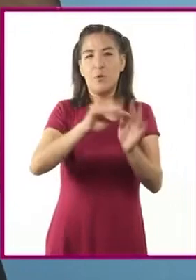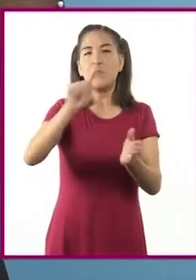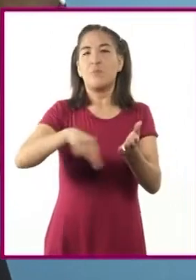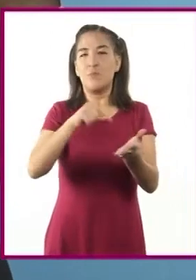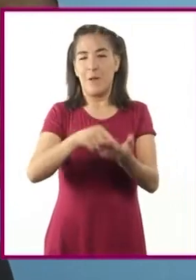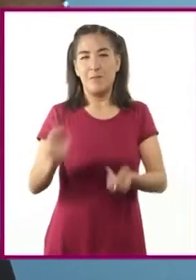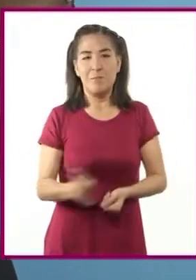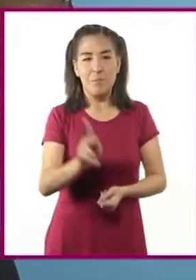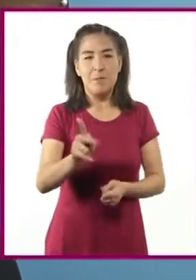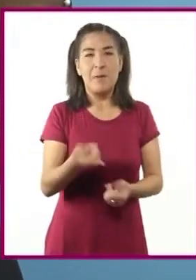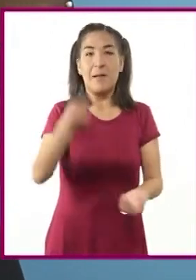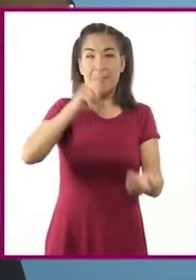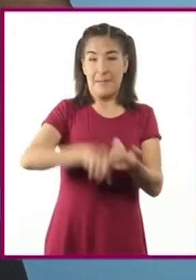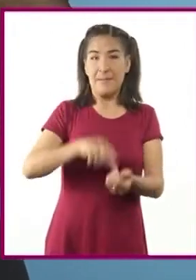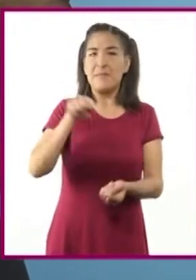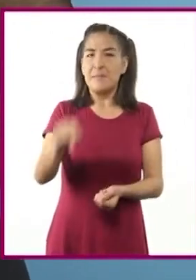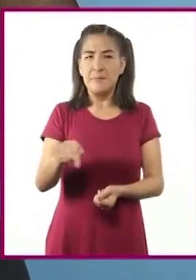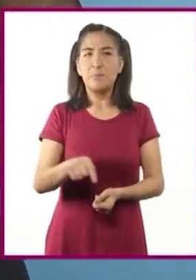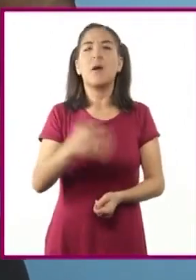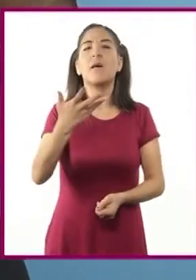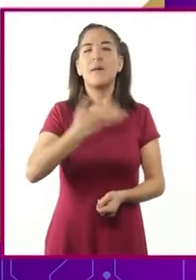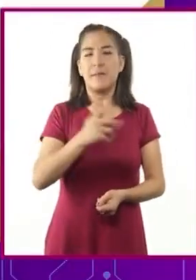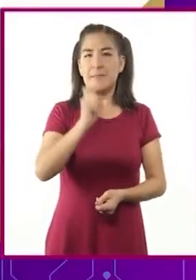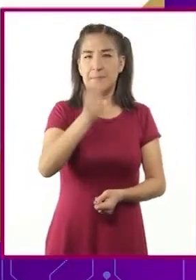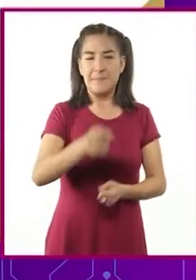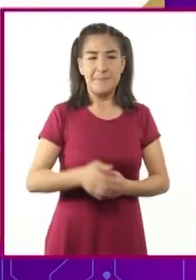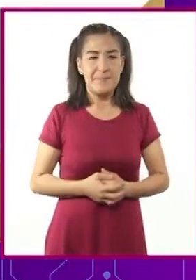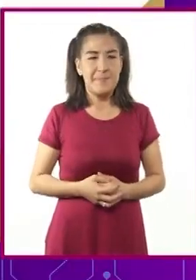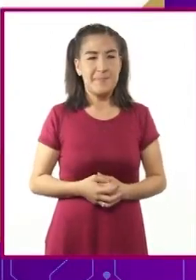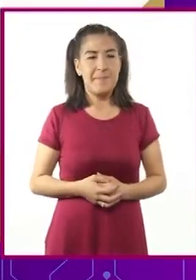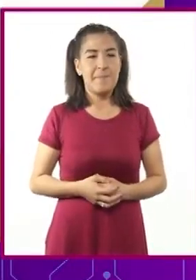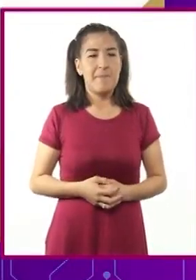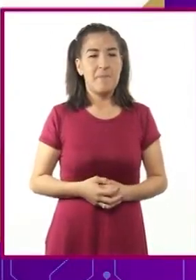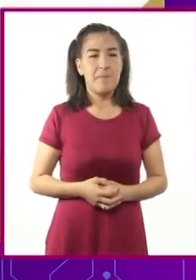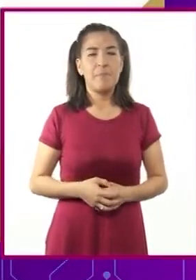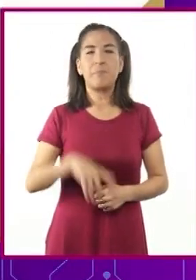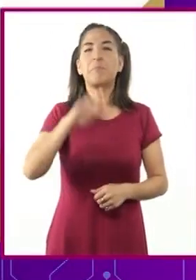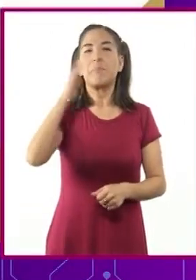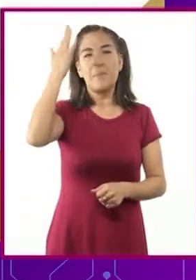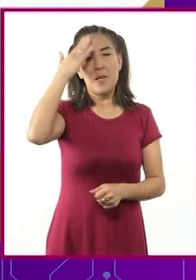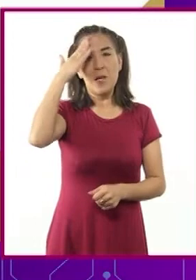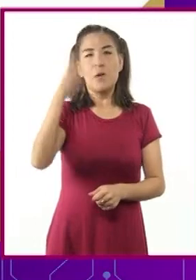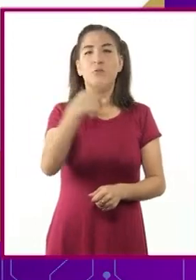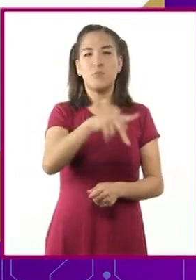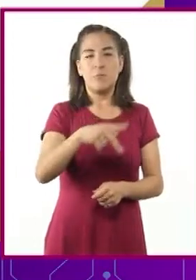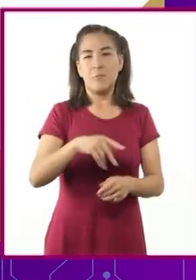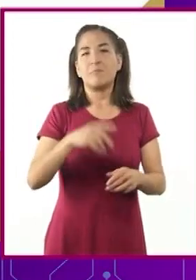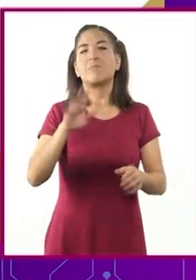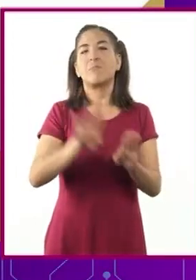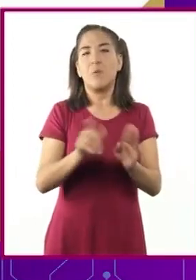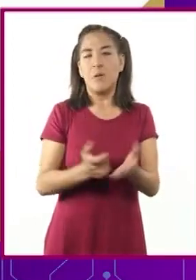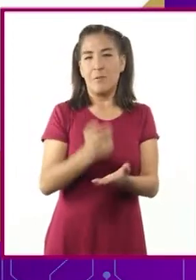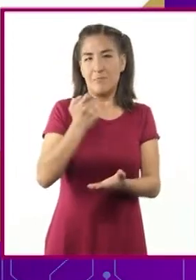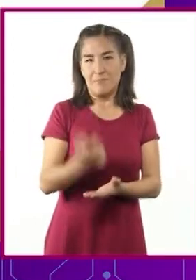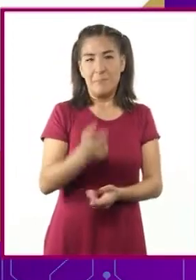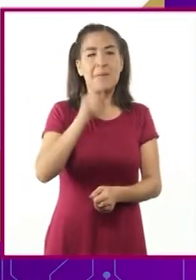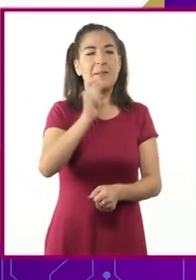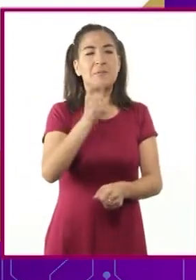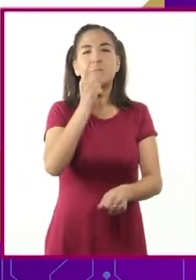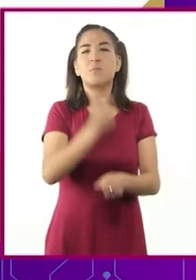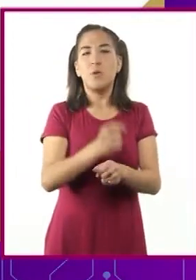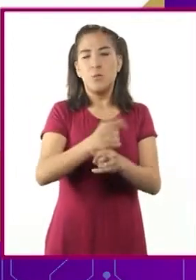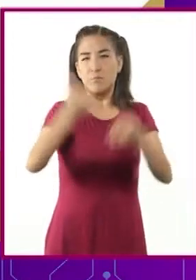rurales. Dentro de ellas tenemos que predominan las actividades económicas primarias, como